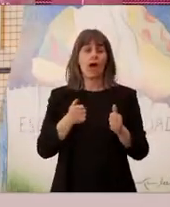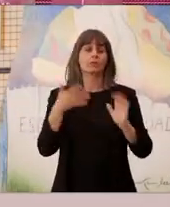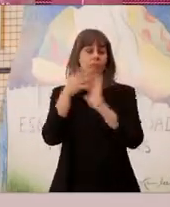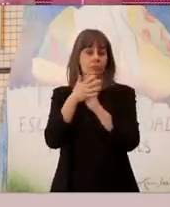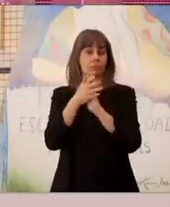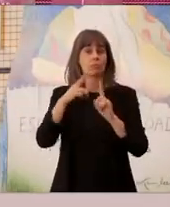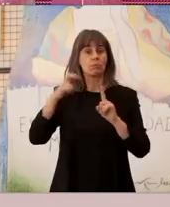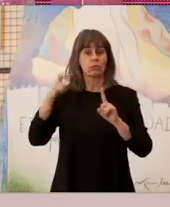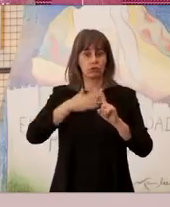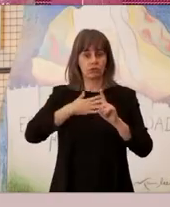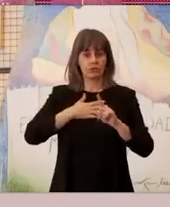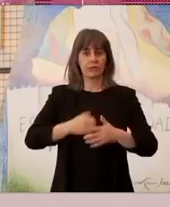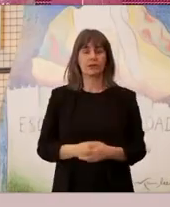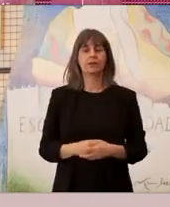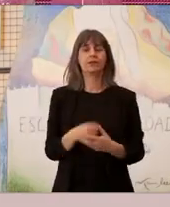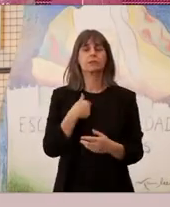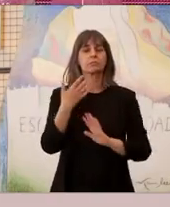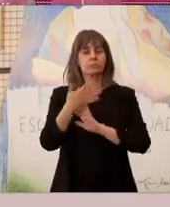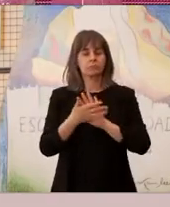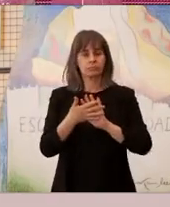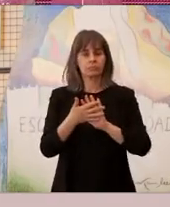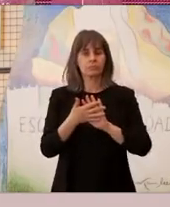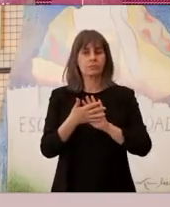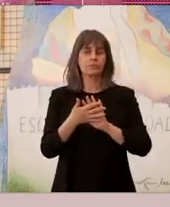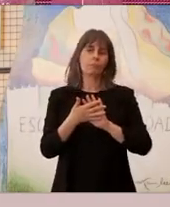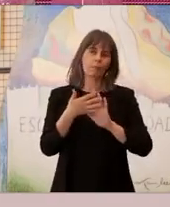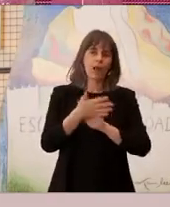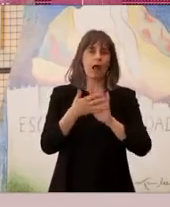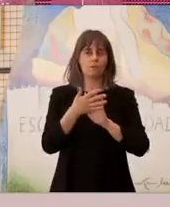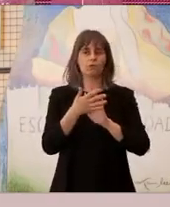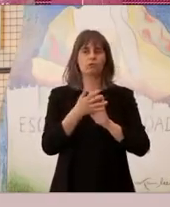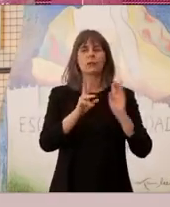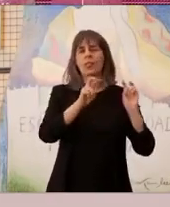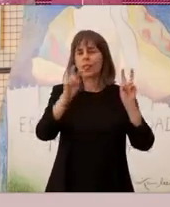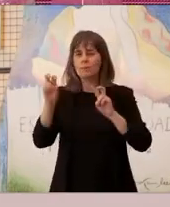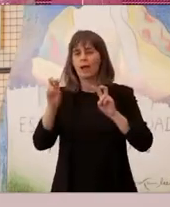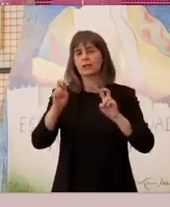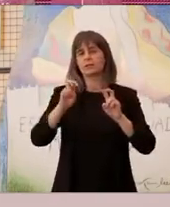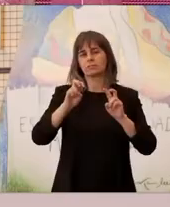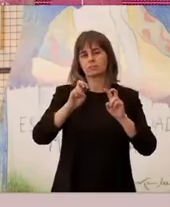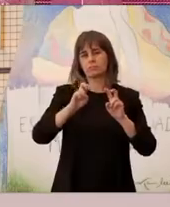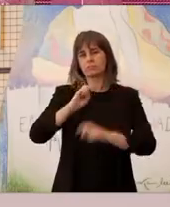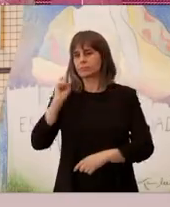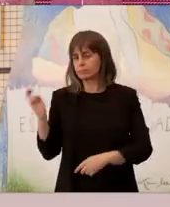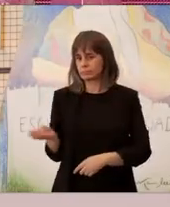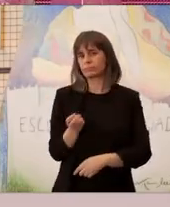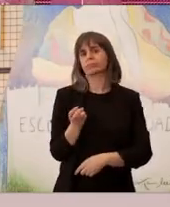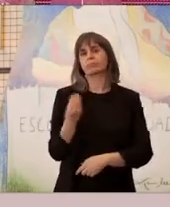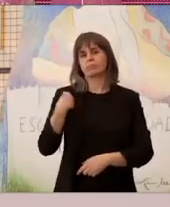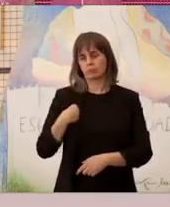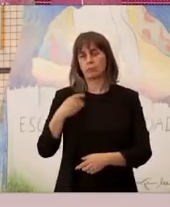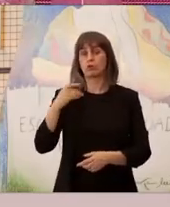y lo voy a hacer pues evidentemente tocando muchos de los aspectos que se han tocado